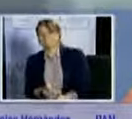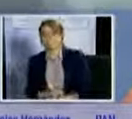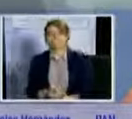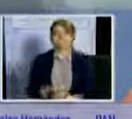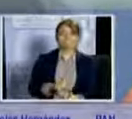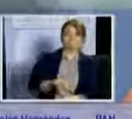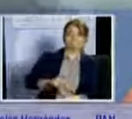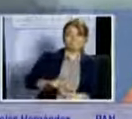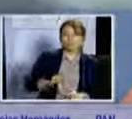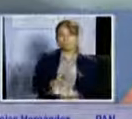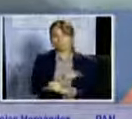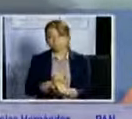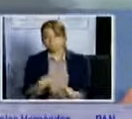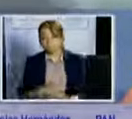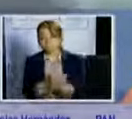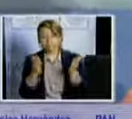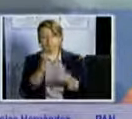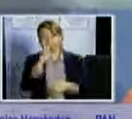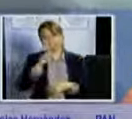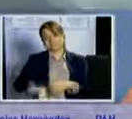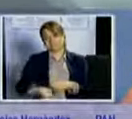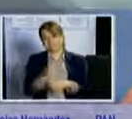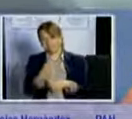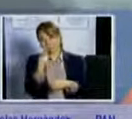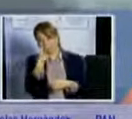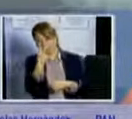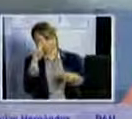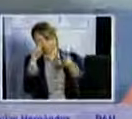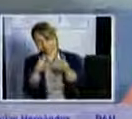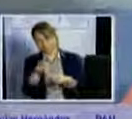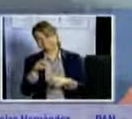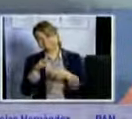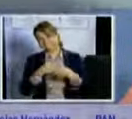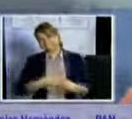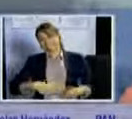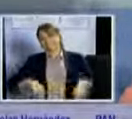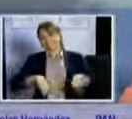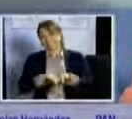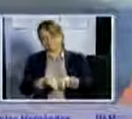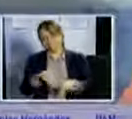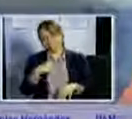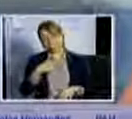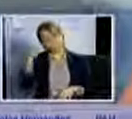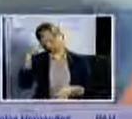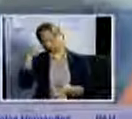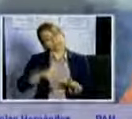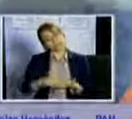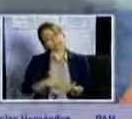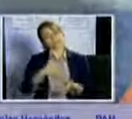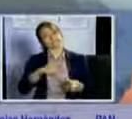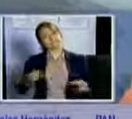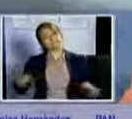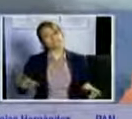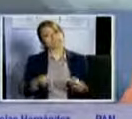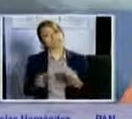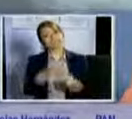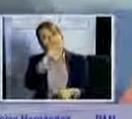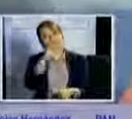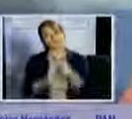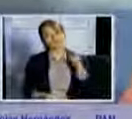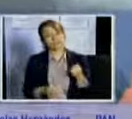dos agendas están estancadas. Entonces yo creo que la conclusión aquí tiene que ser cómo podemos incrementar